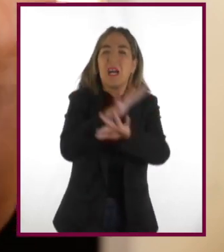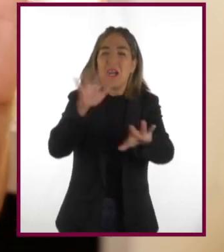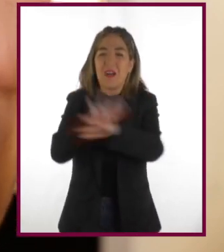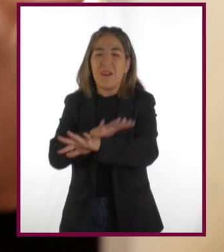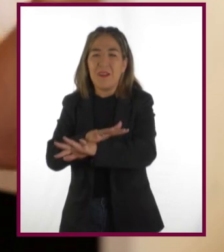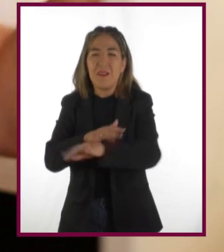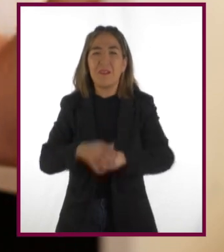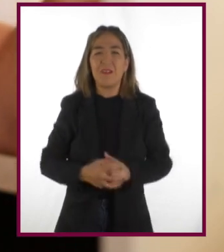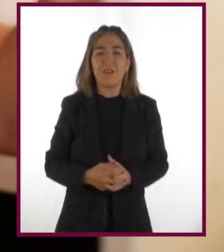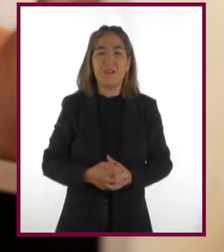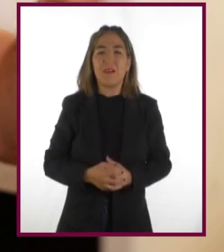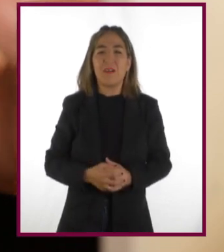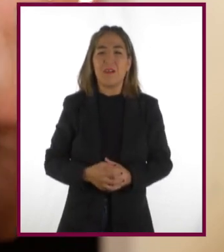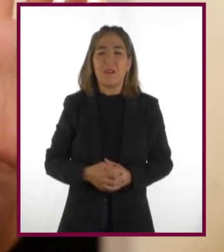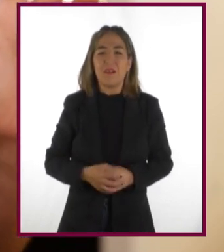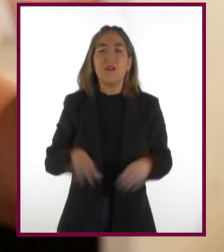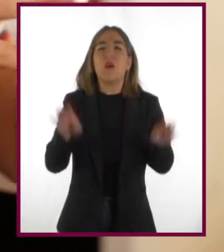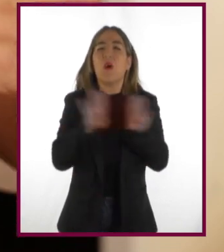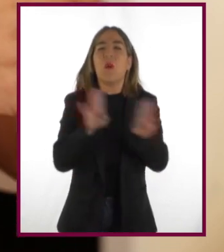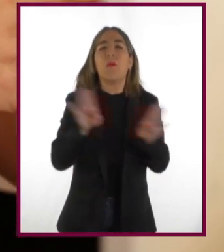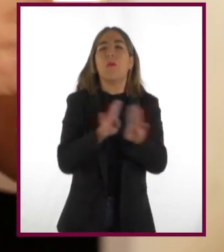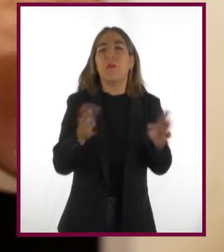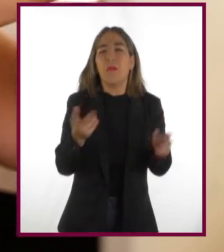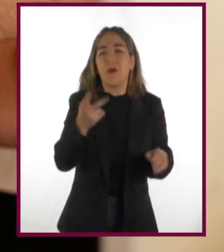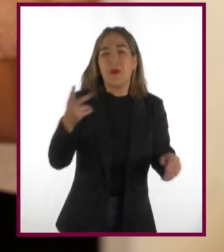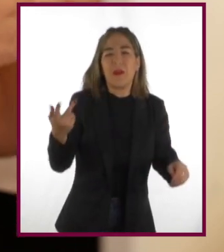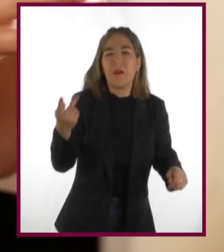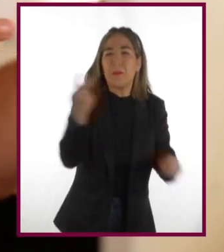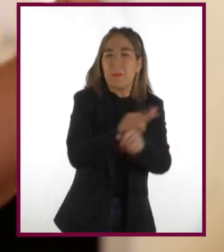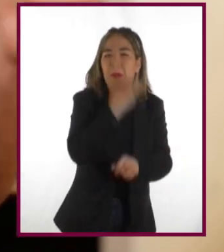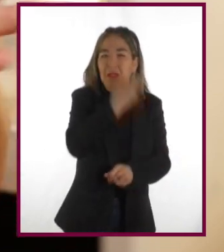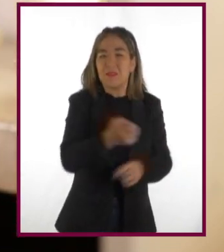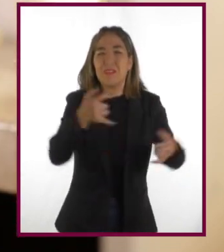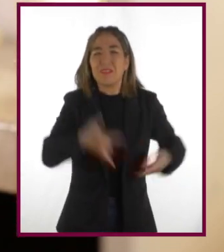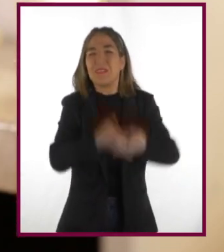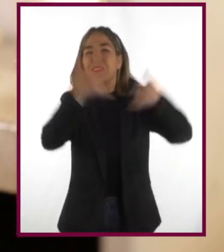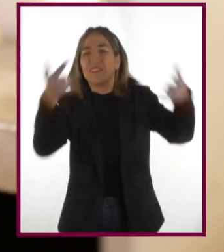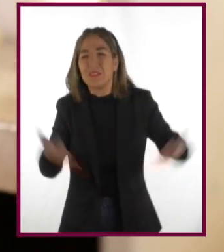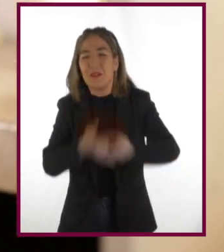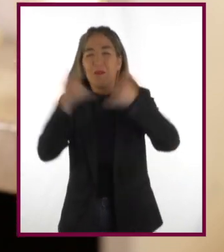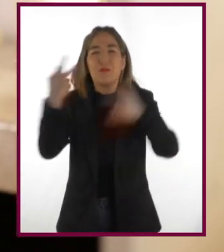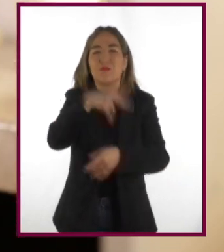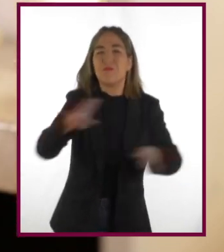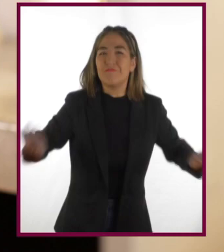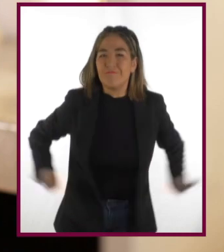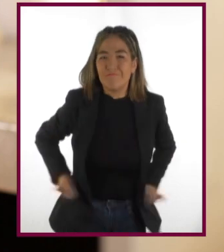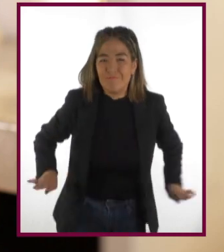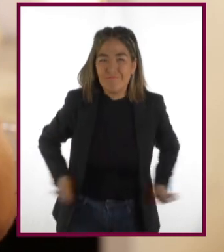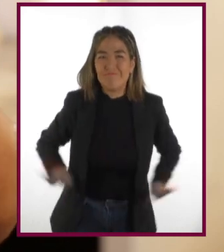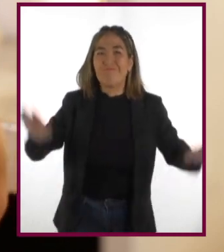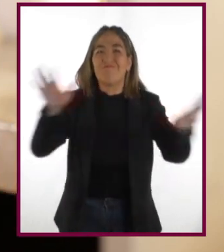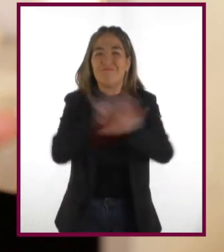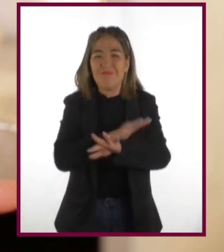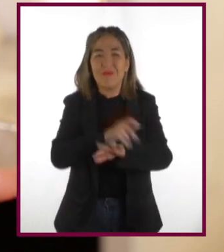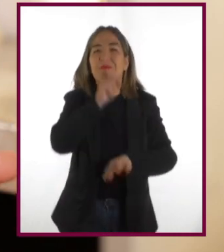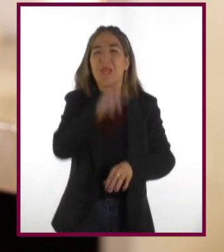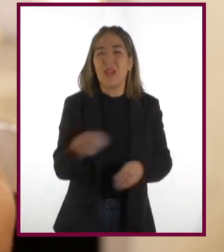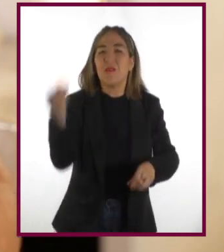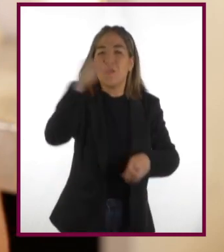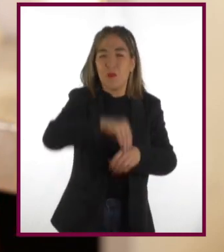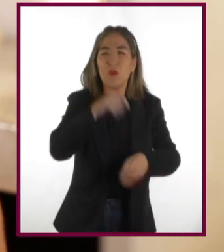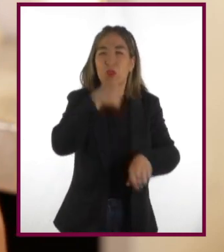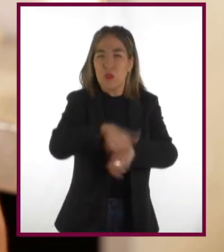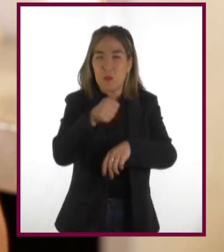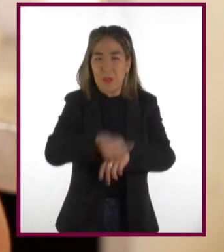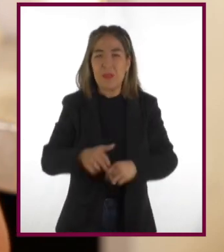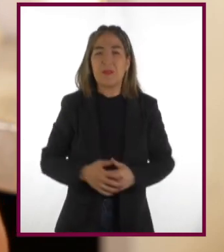un poco como con cómo ha sucedido, ver el historial de cómo se comporta un fluido y de alguna manera meter